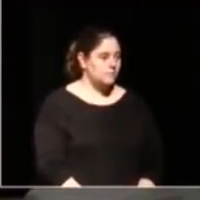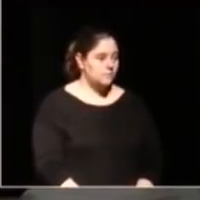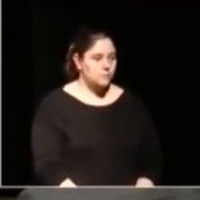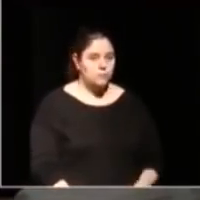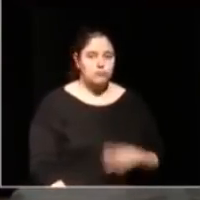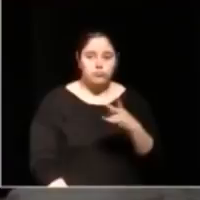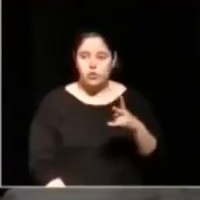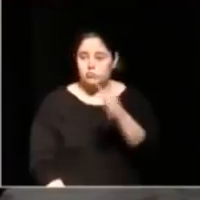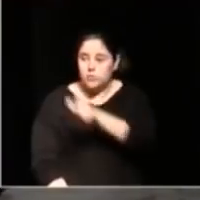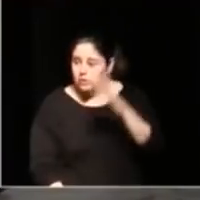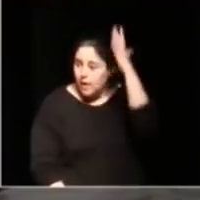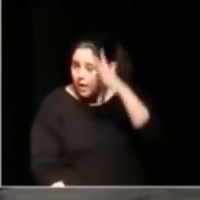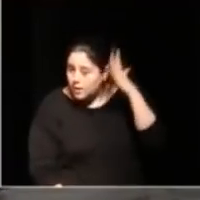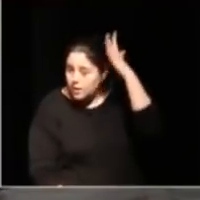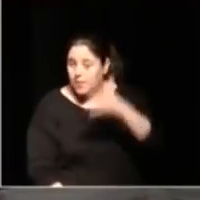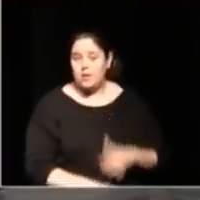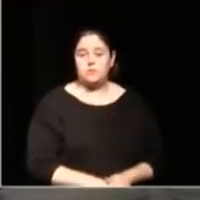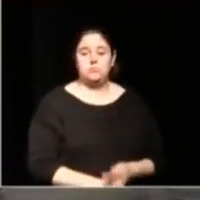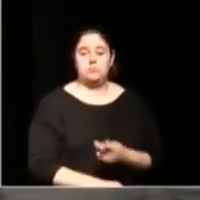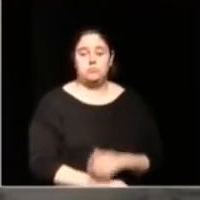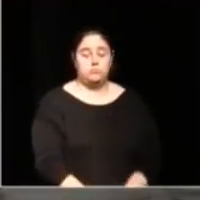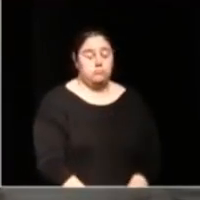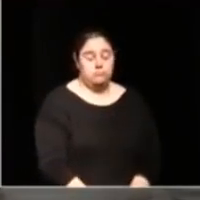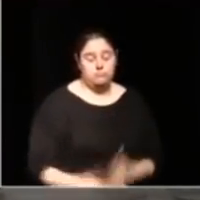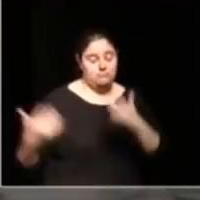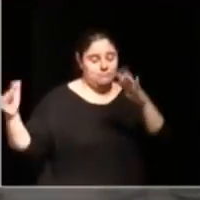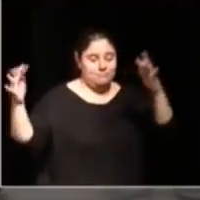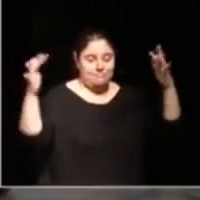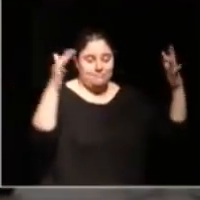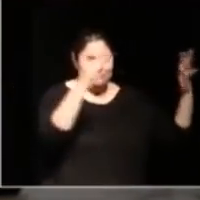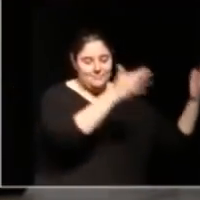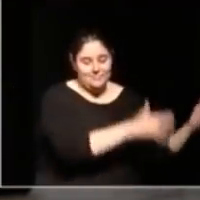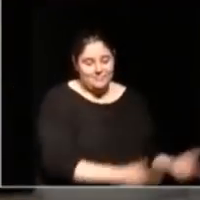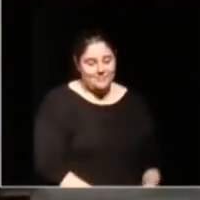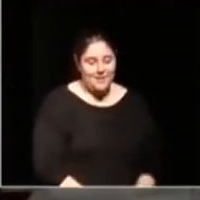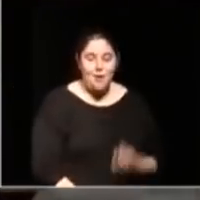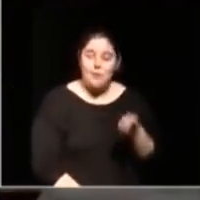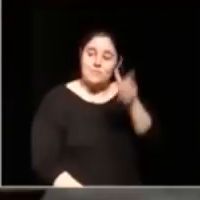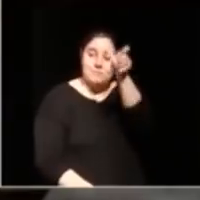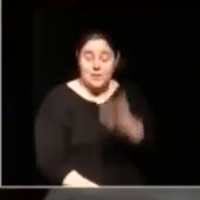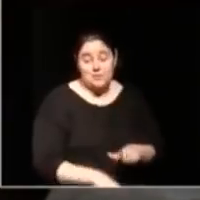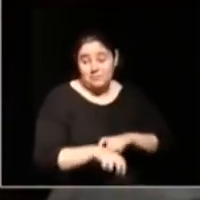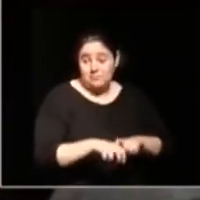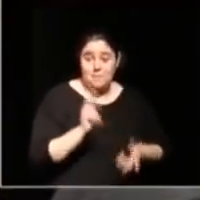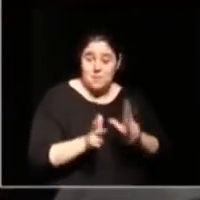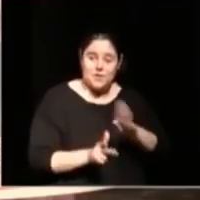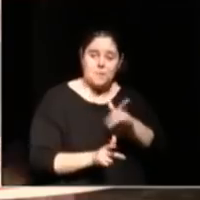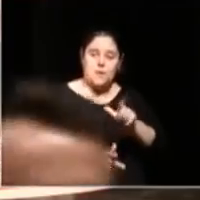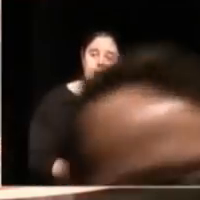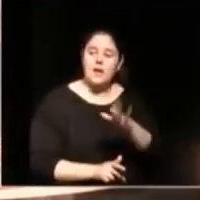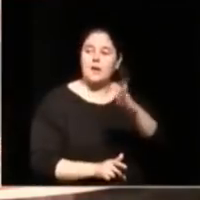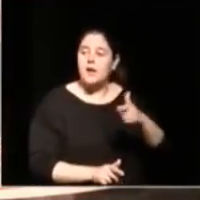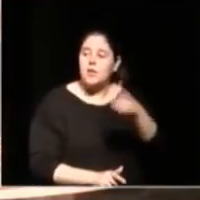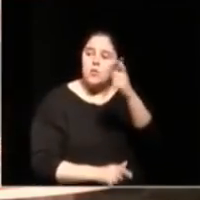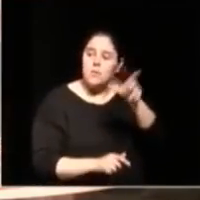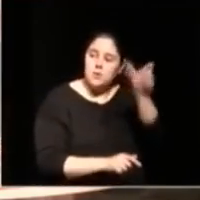Dos navarras, Ione Belarra e Idoia Villanueva. Una vasca, Pilar Garrido. Una